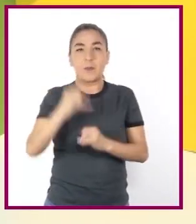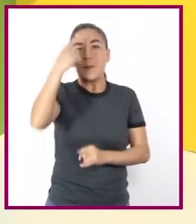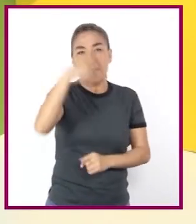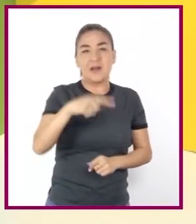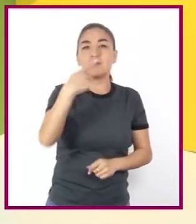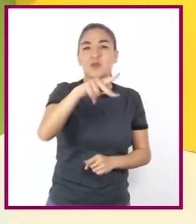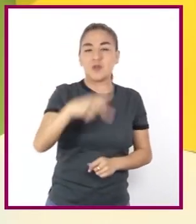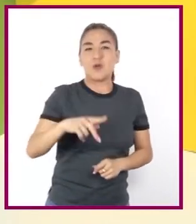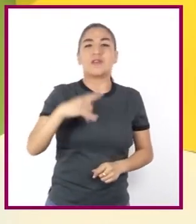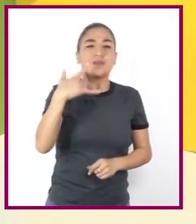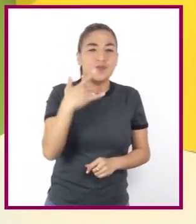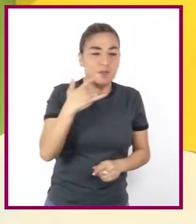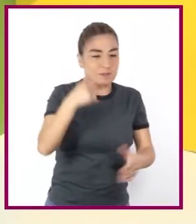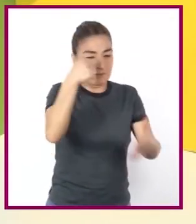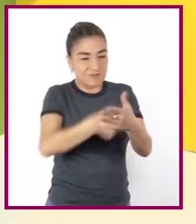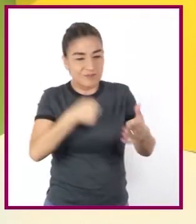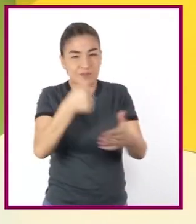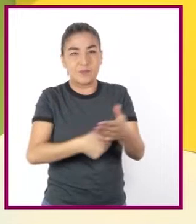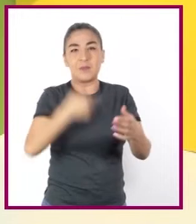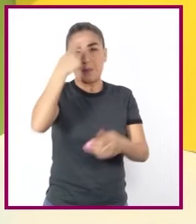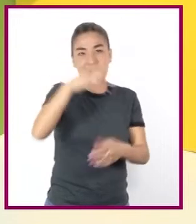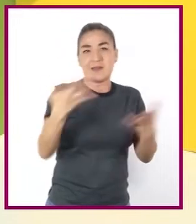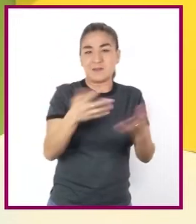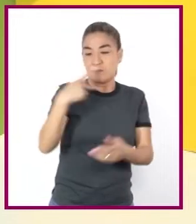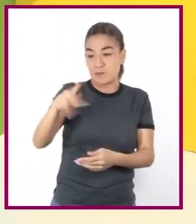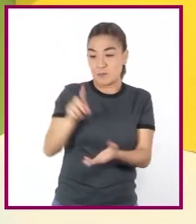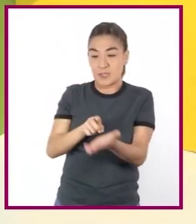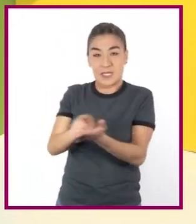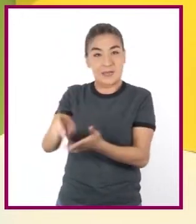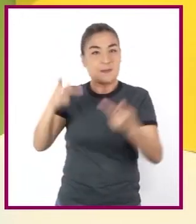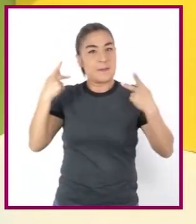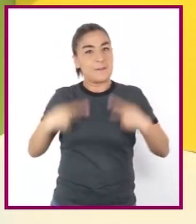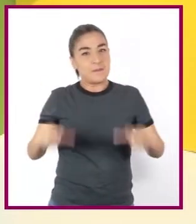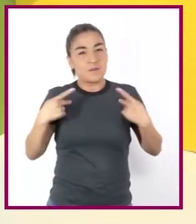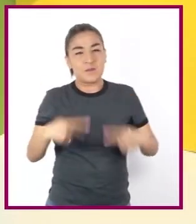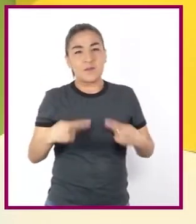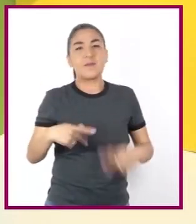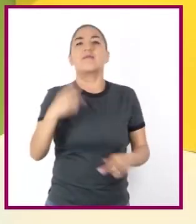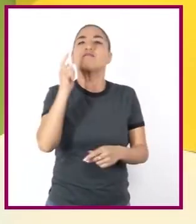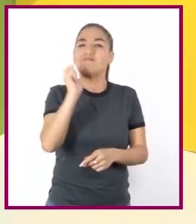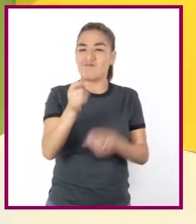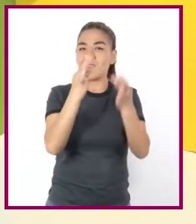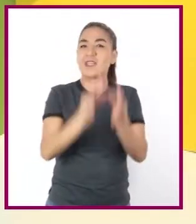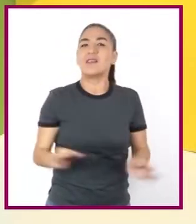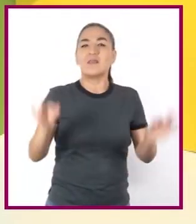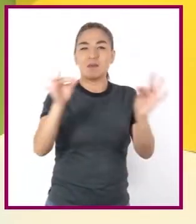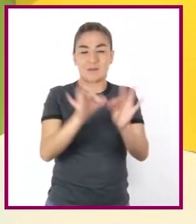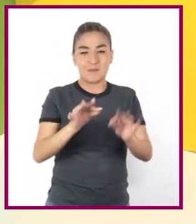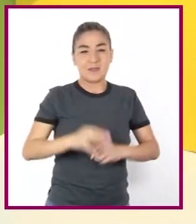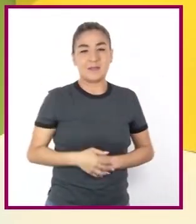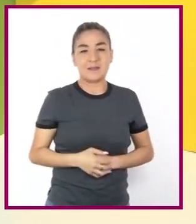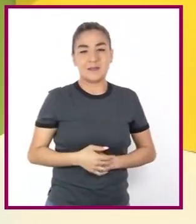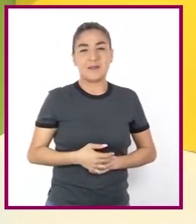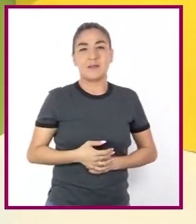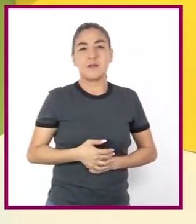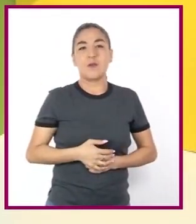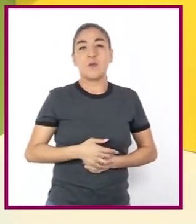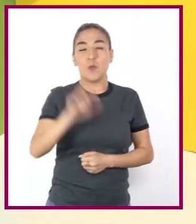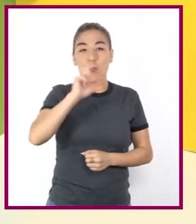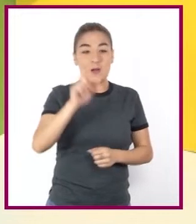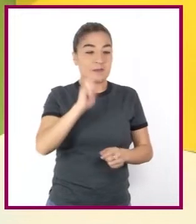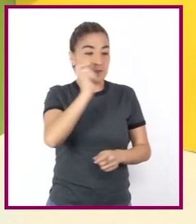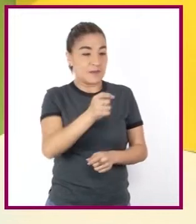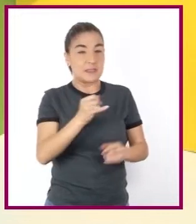esfuerzos por la promoción y ejercicio de los derechos de las personas es importante. Al tratarse de un